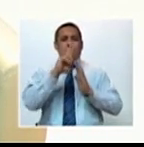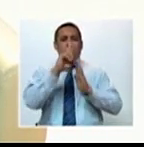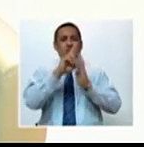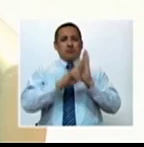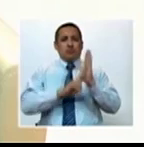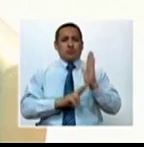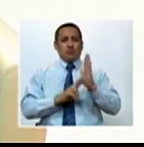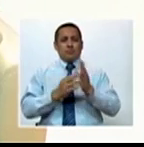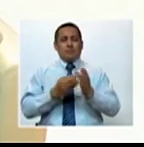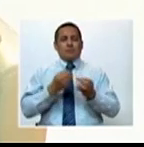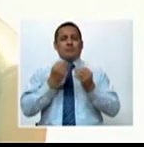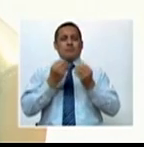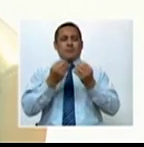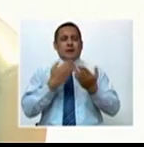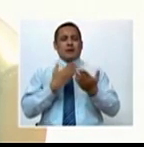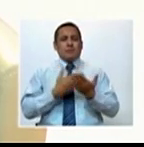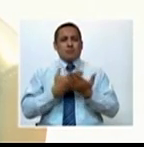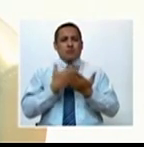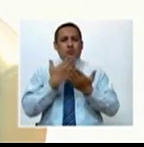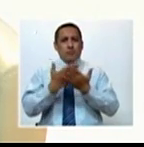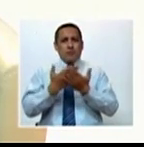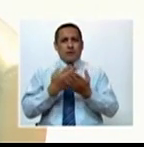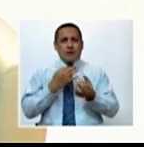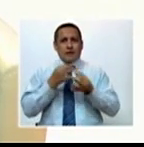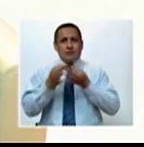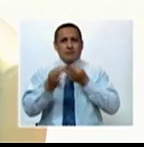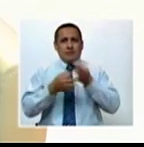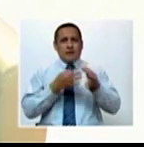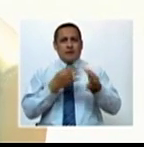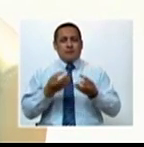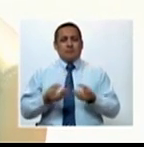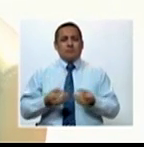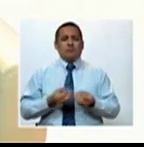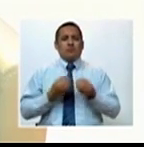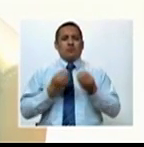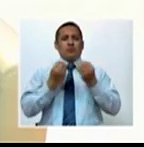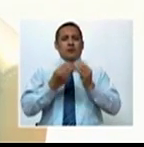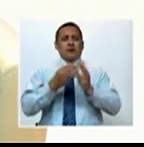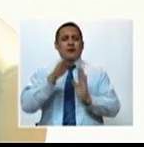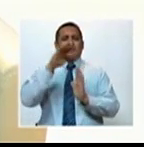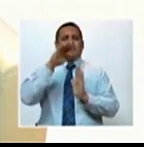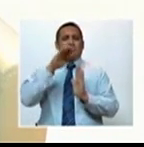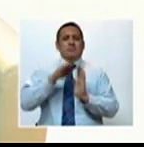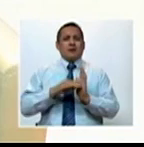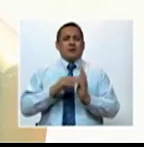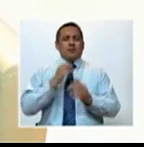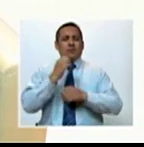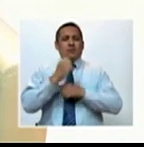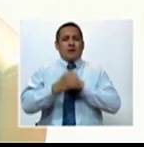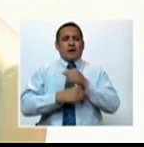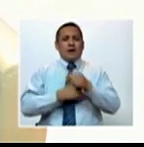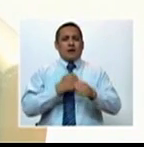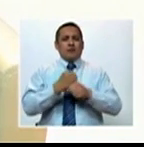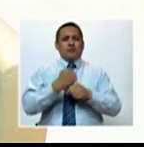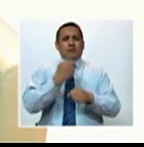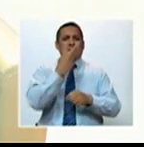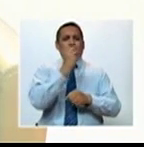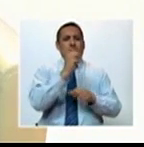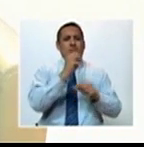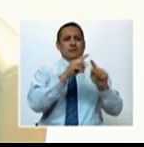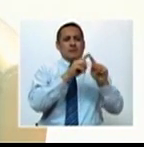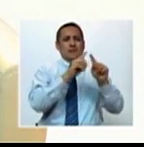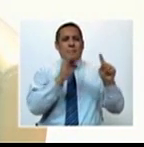resolución para fundamentar el por qué le había rebajado la pena de 20